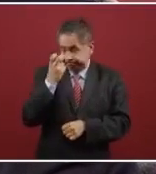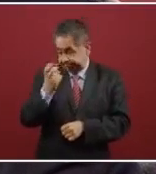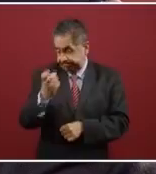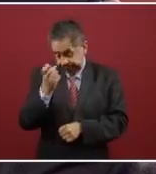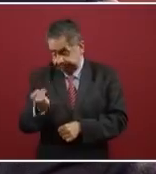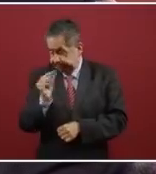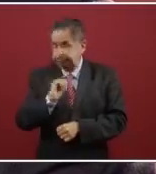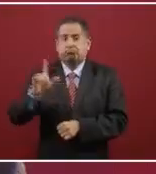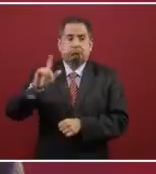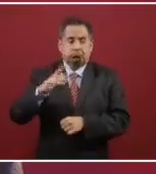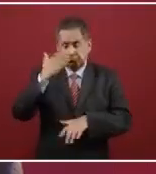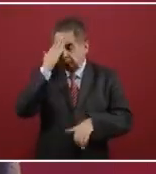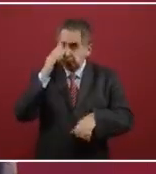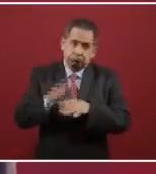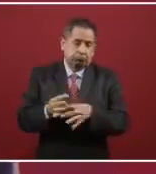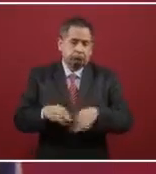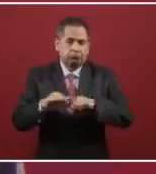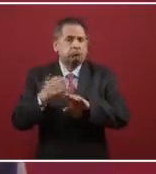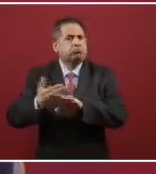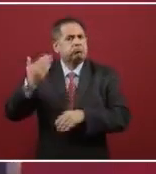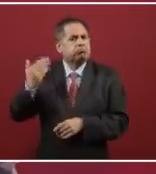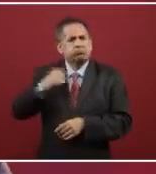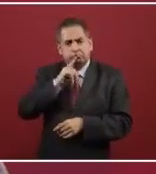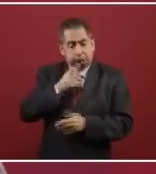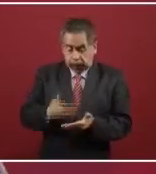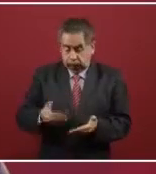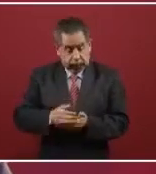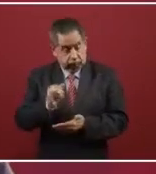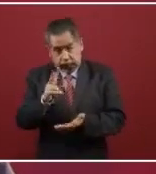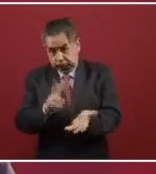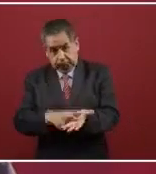noviembre, como no se había hecho en los últimos tiempos,